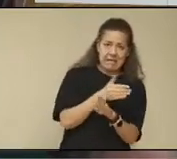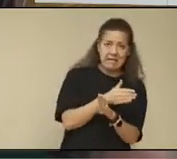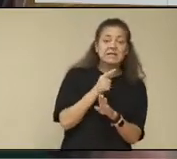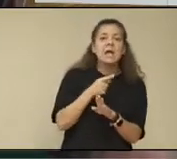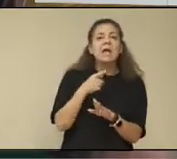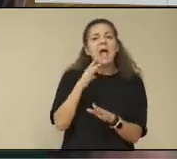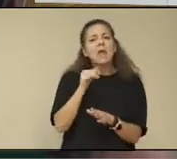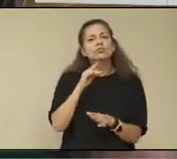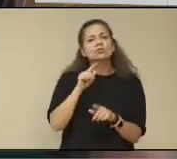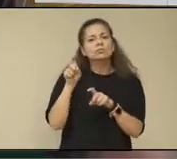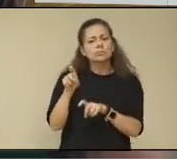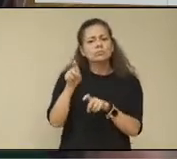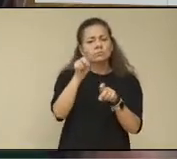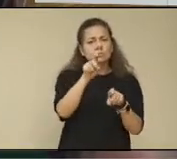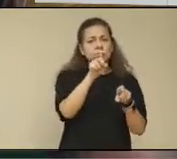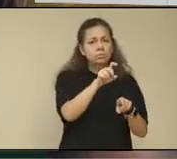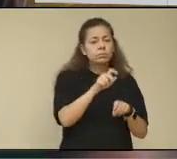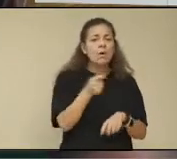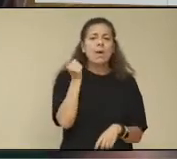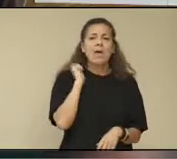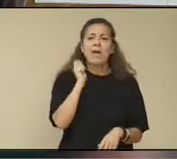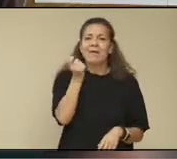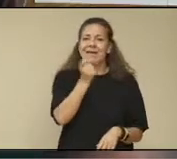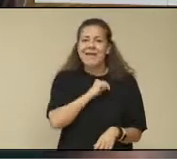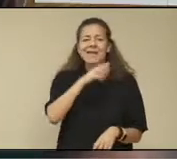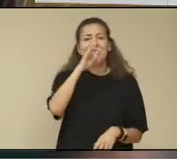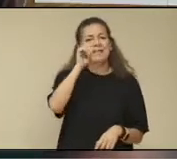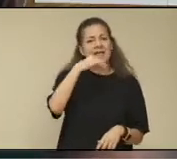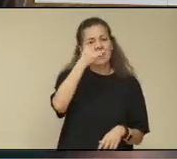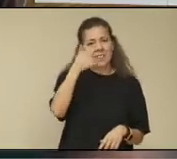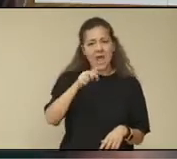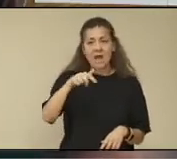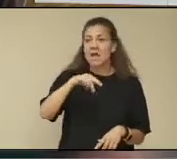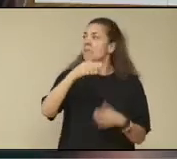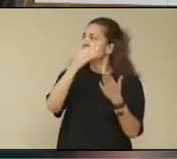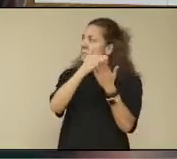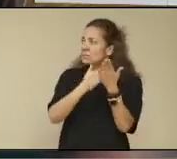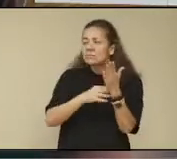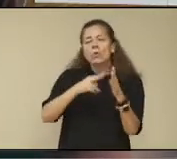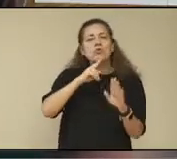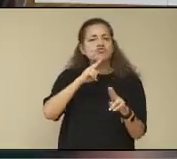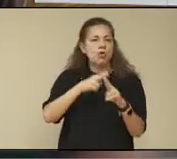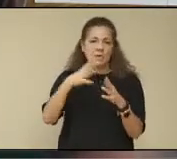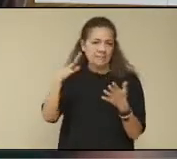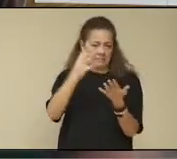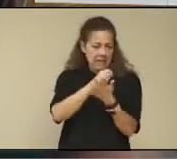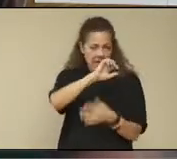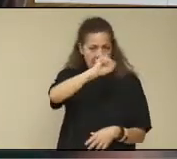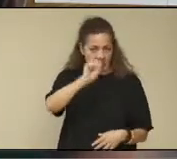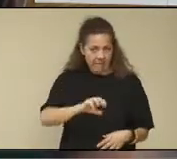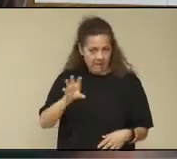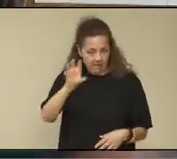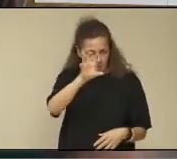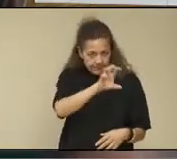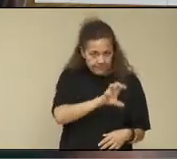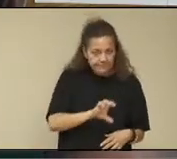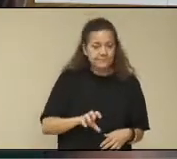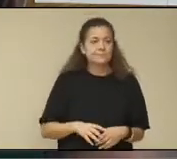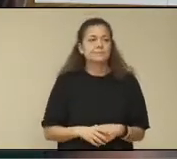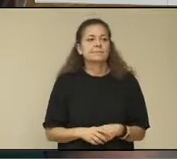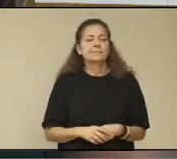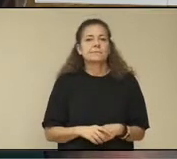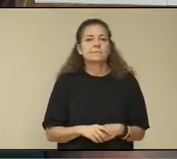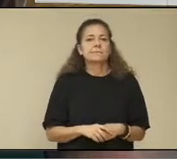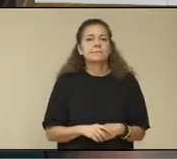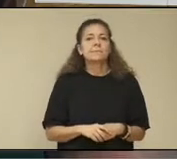en muchos lugares que van Kenia, Tanzania, Mozambique, Gabón, Tanzania, Malawi, Ghana, bueno, en un montón de lugares distintos